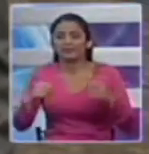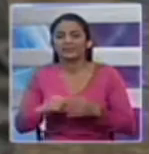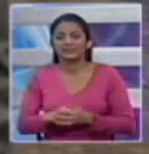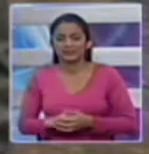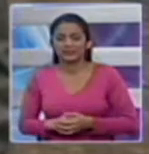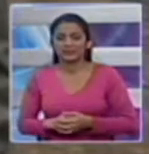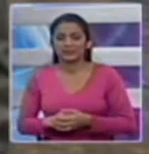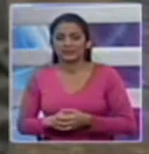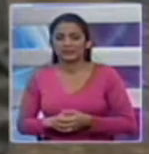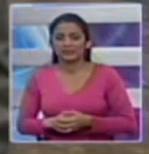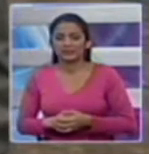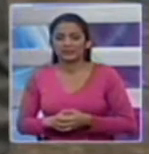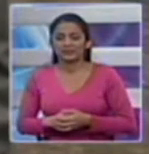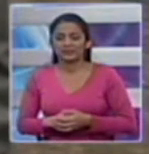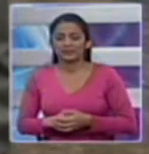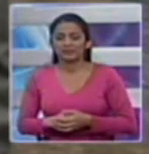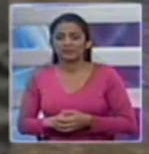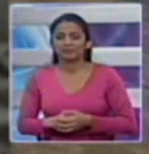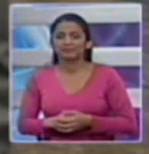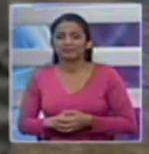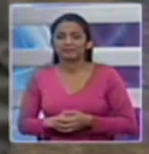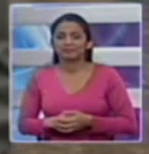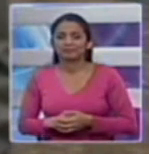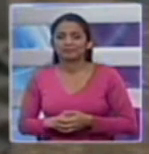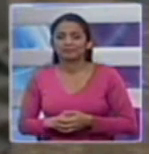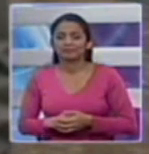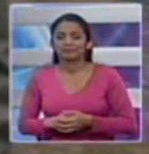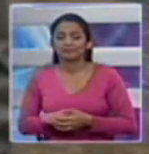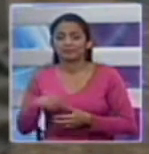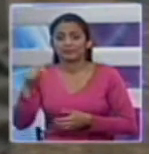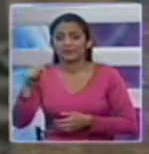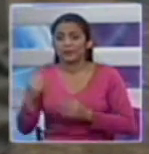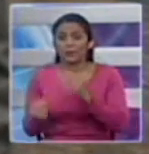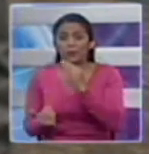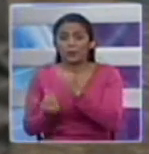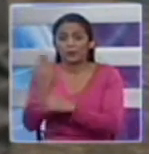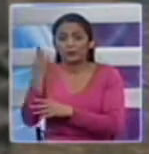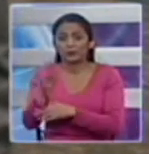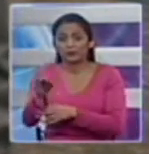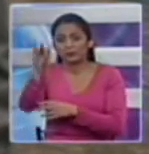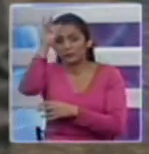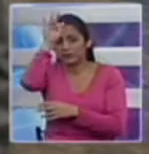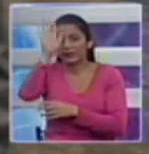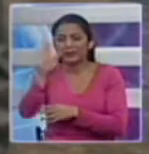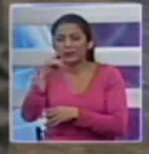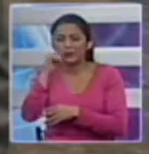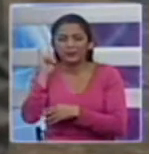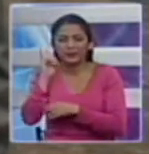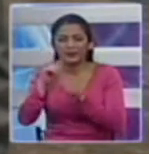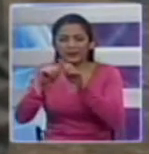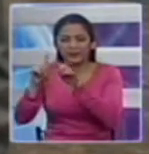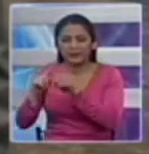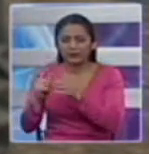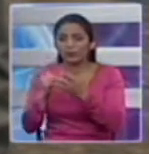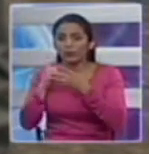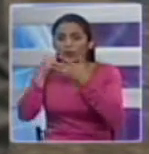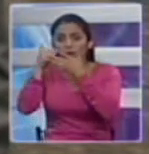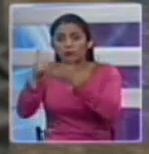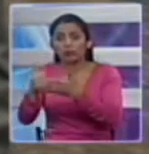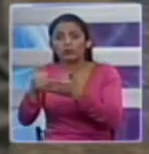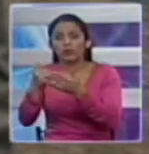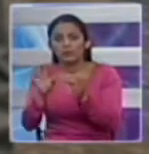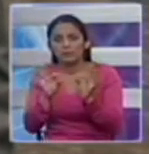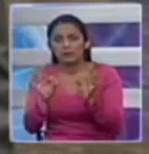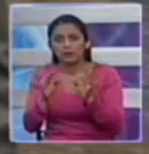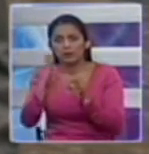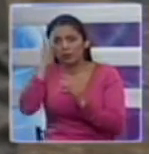María Antonieta y amigos televidentes, es importante destacar que este nuevo centro materno infantil y de emergencias permitirá descongestionar la atención en